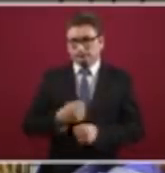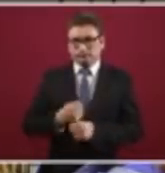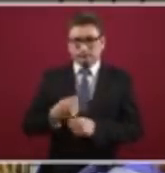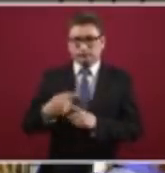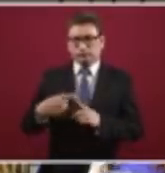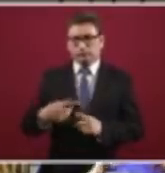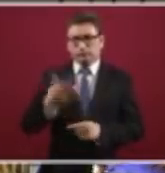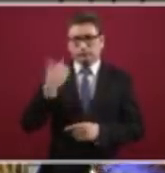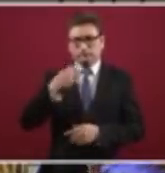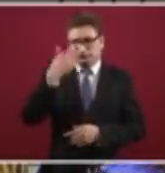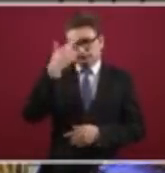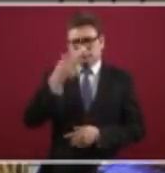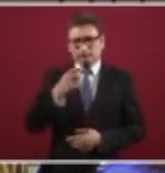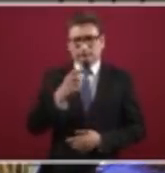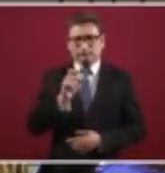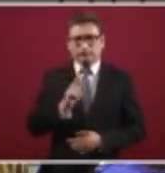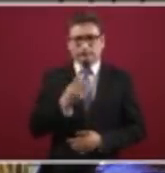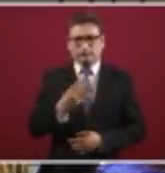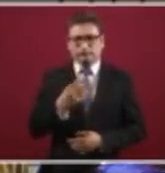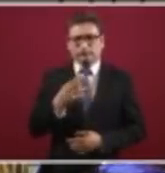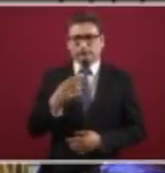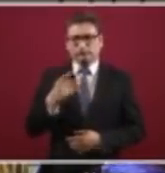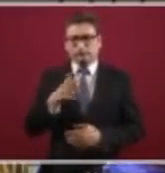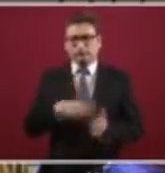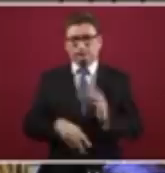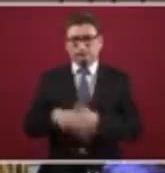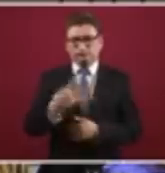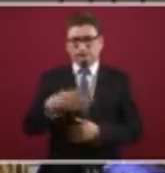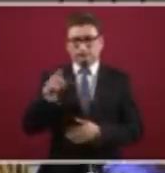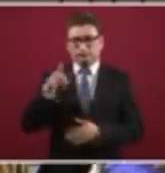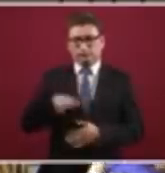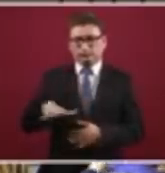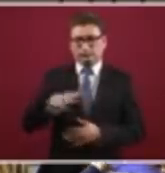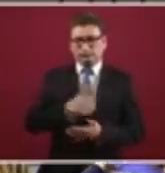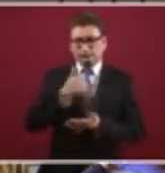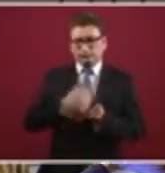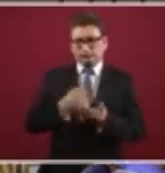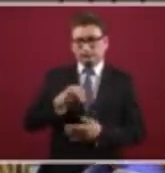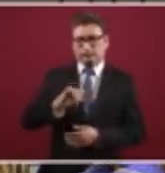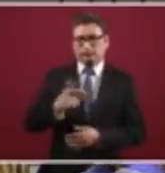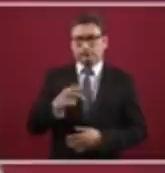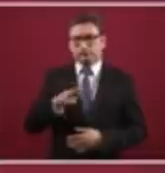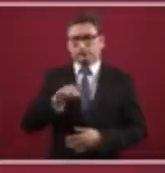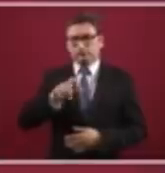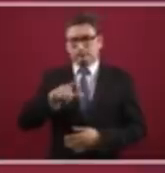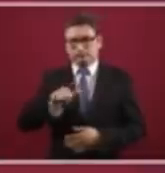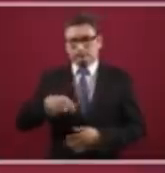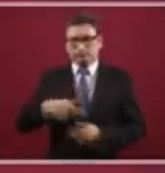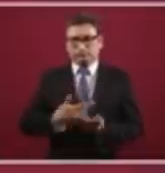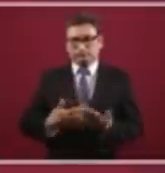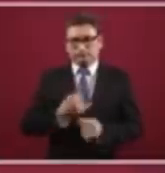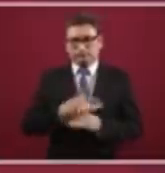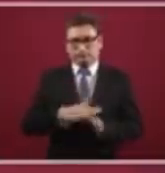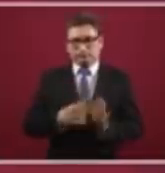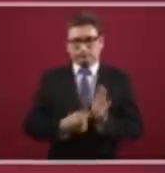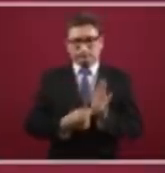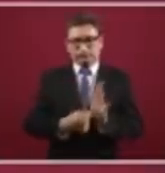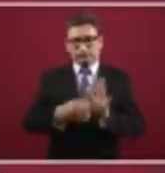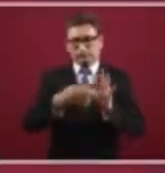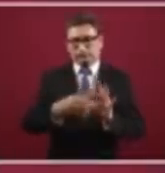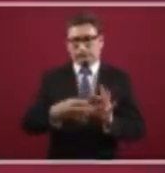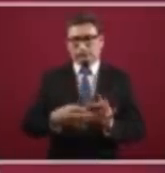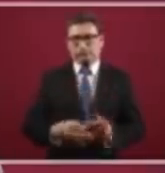la noche del 24 y 25 de septiembre 2014 en la ciudad de iguala vamos a hacer un proceso de rendición de cuentas no